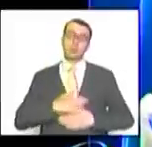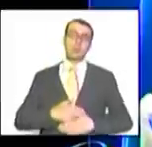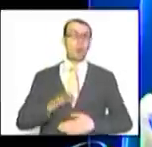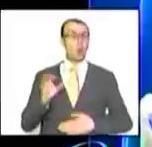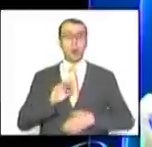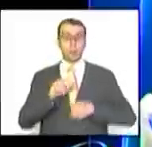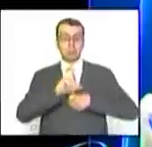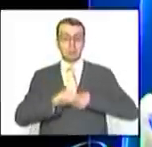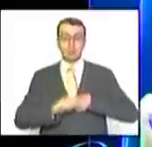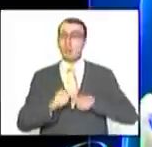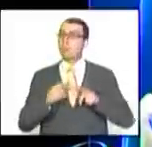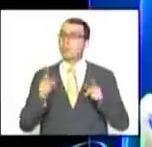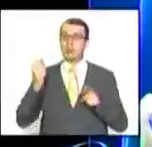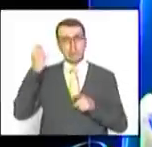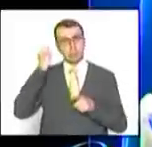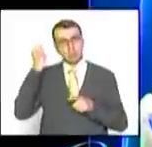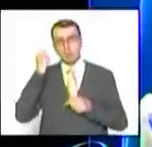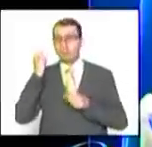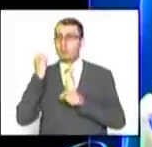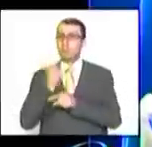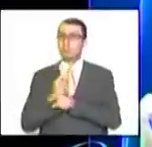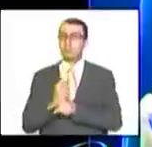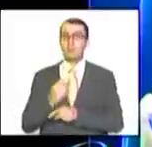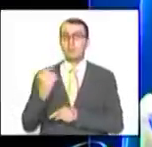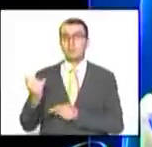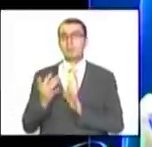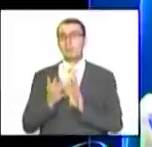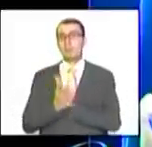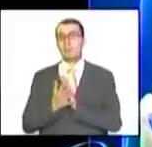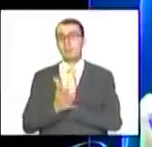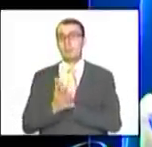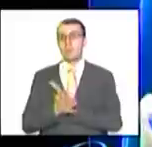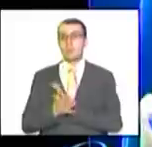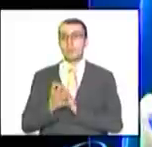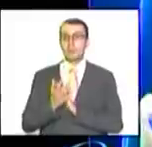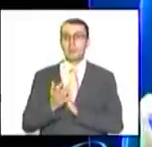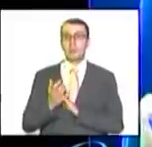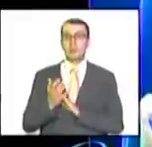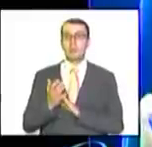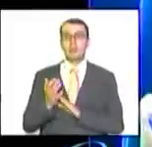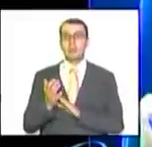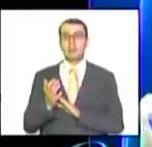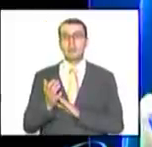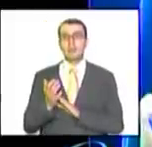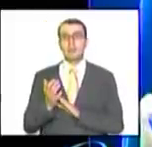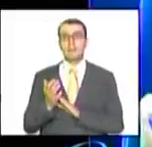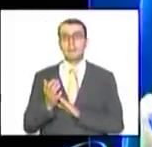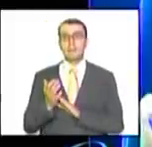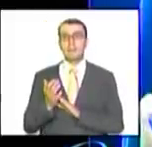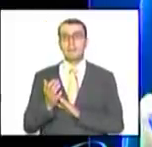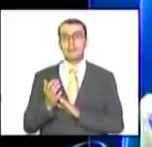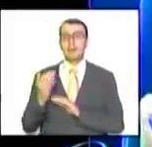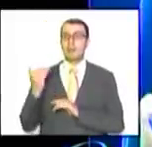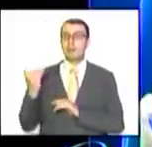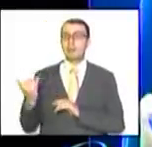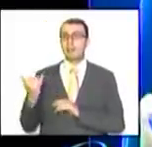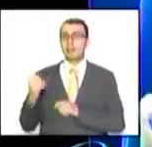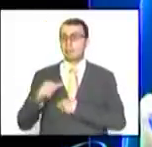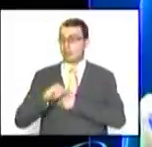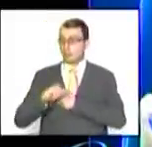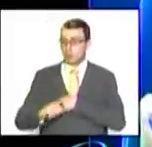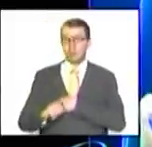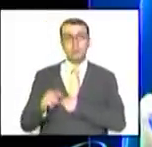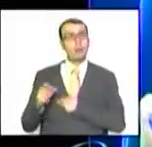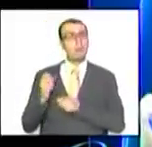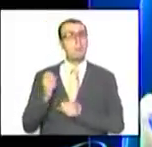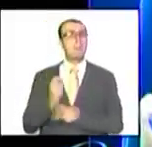últimos estudios se demostró que las cirugías eran de pronto más